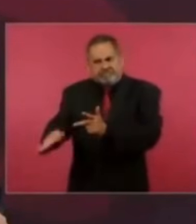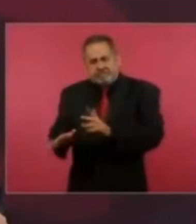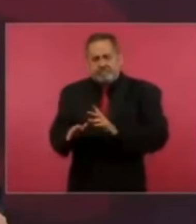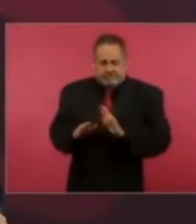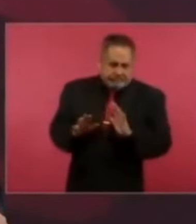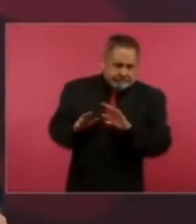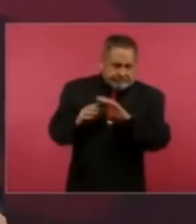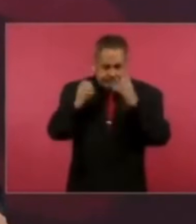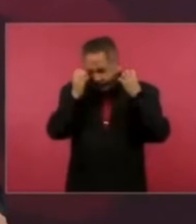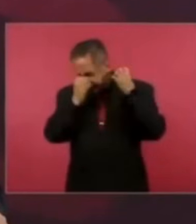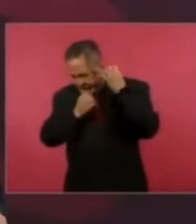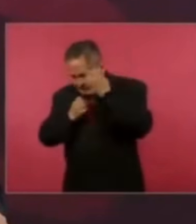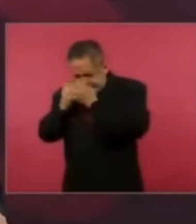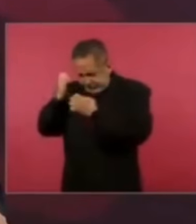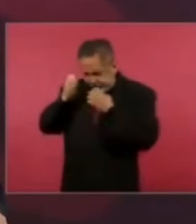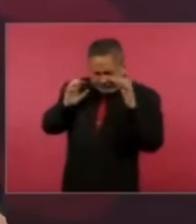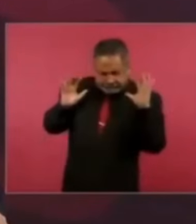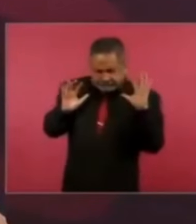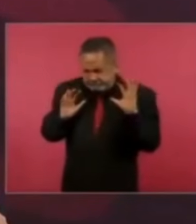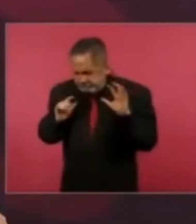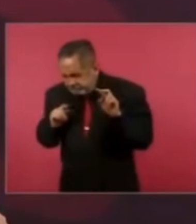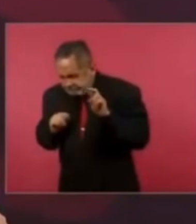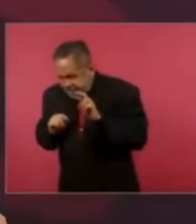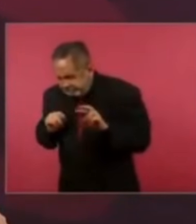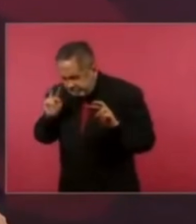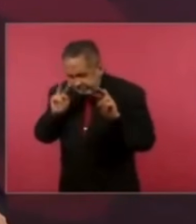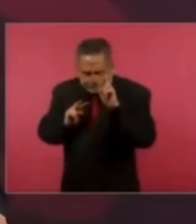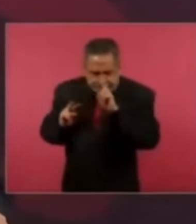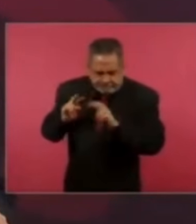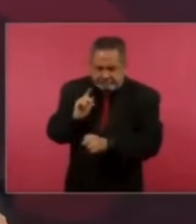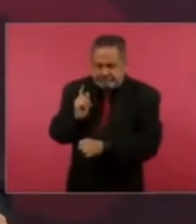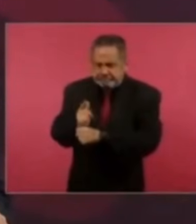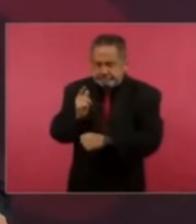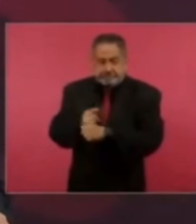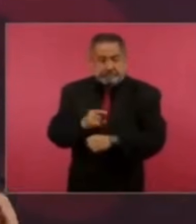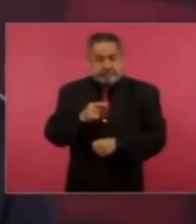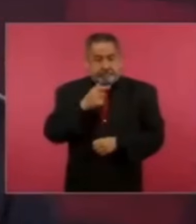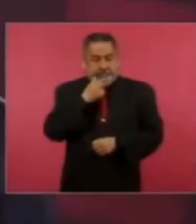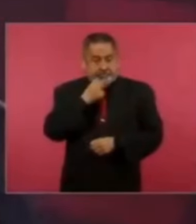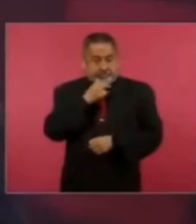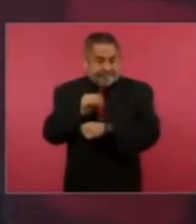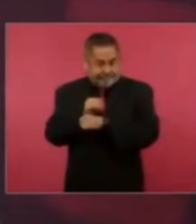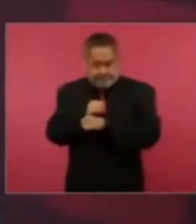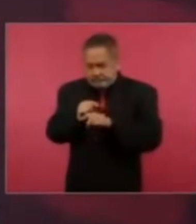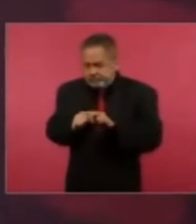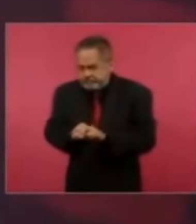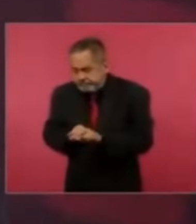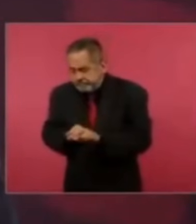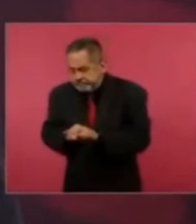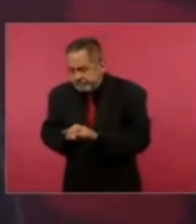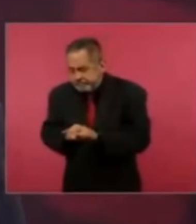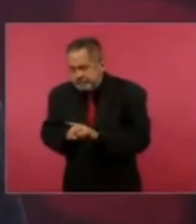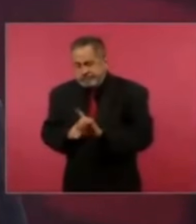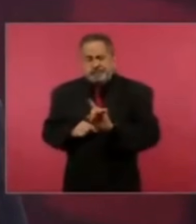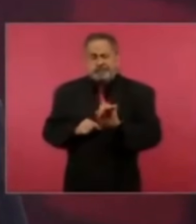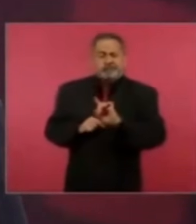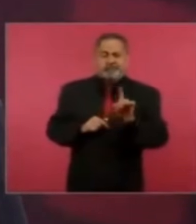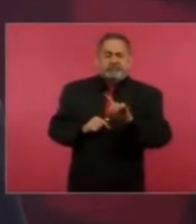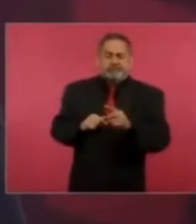pero ya al día siguiente ya hay evidencias del perito de que se pudo haber tratado de